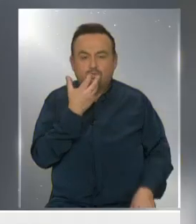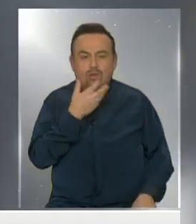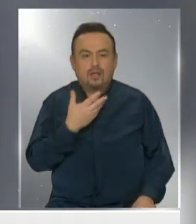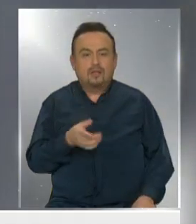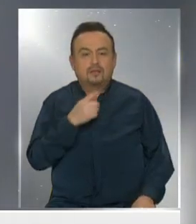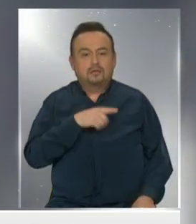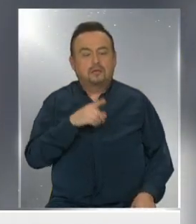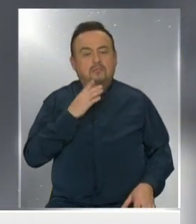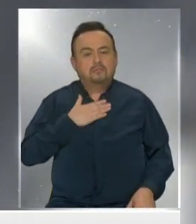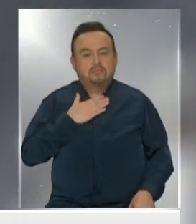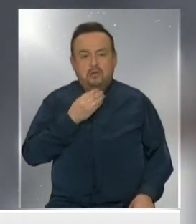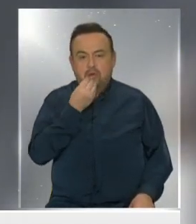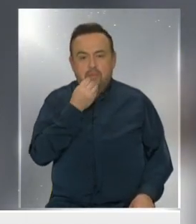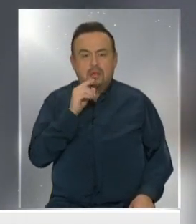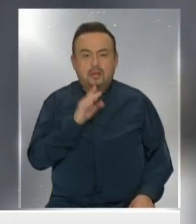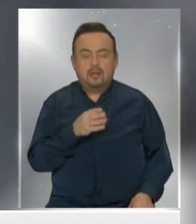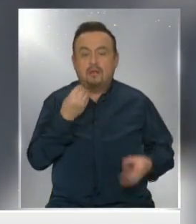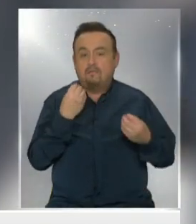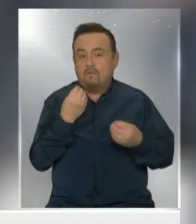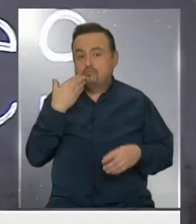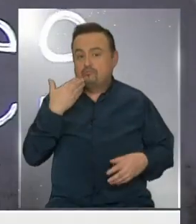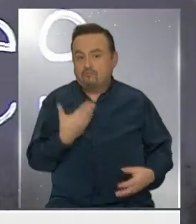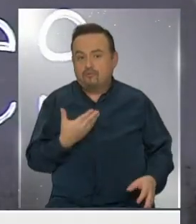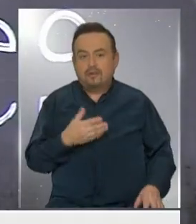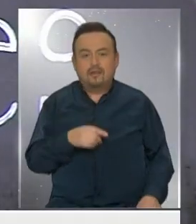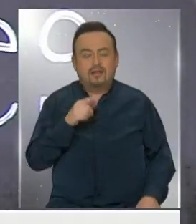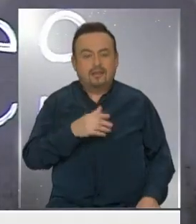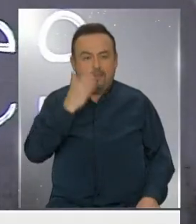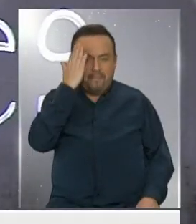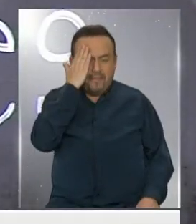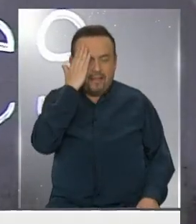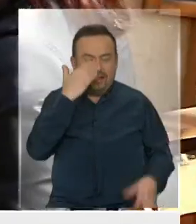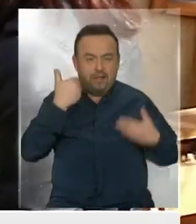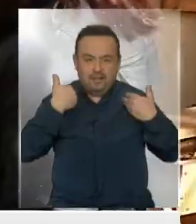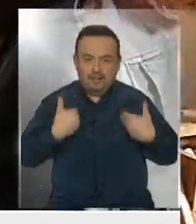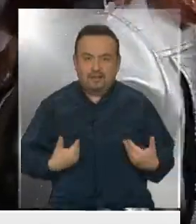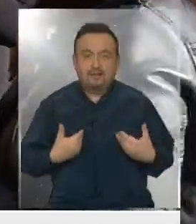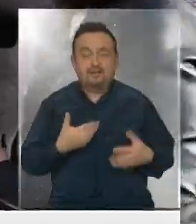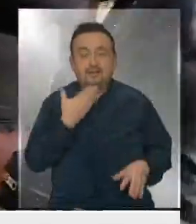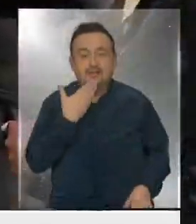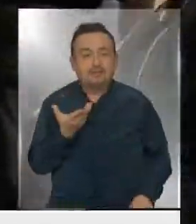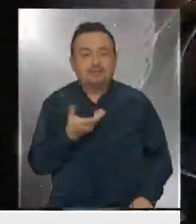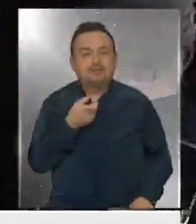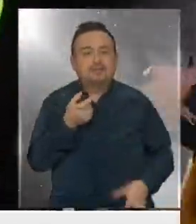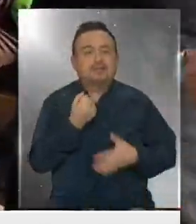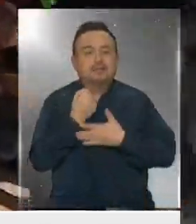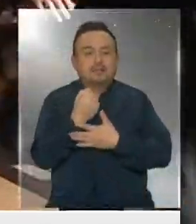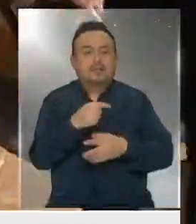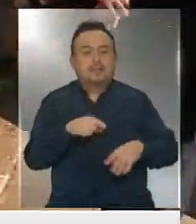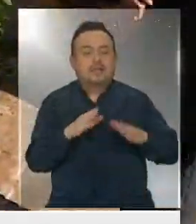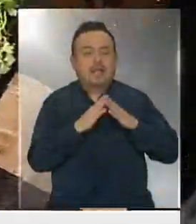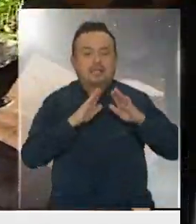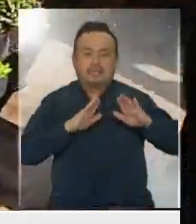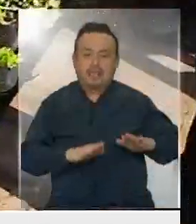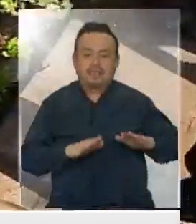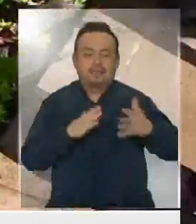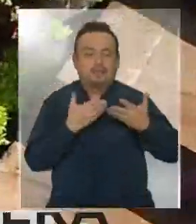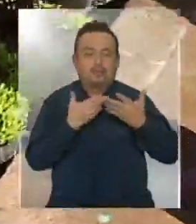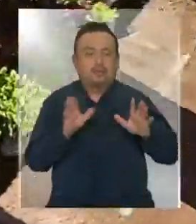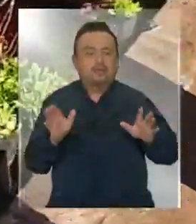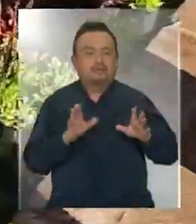para consumo personal, que trae varios beneficios, mentales, físicos, pero sobre todo ayuda a quedarse en casa y